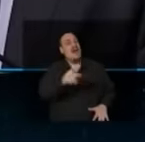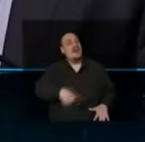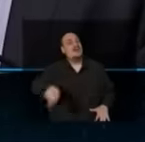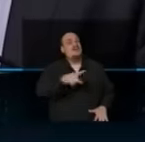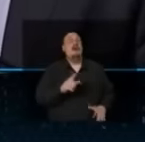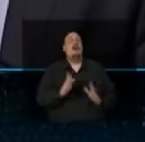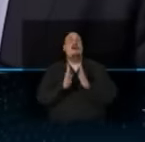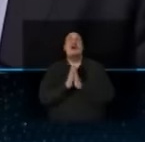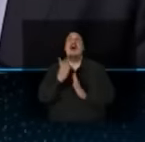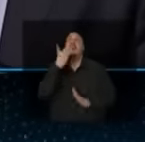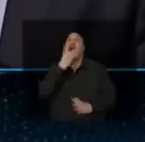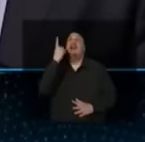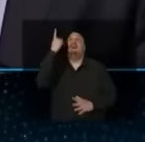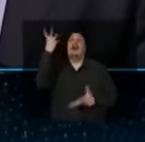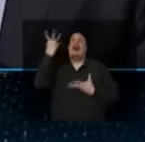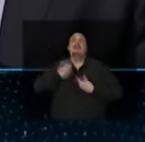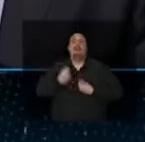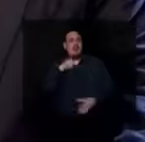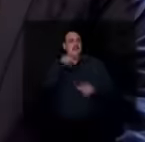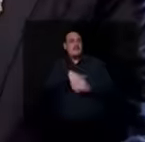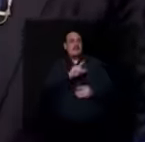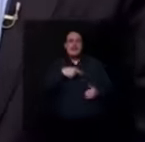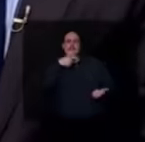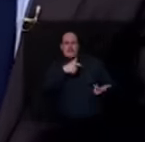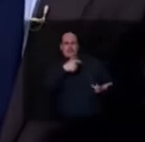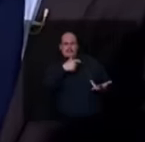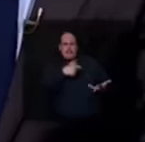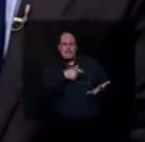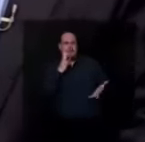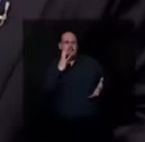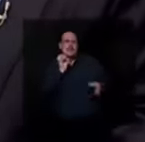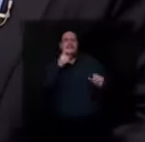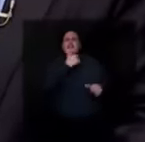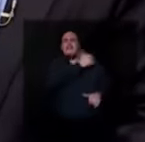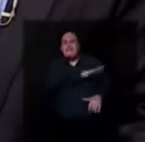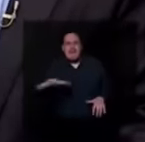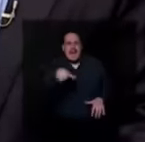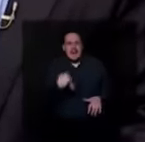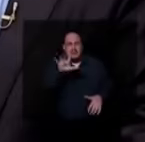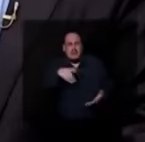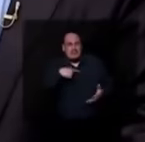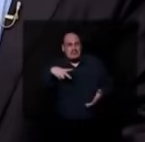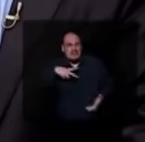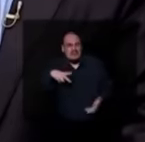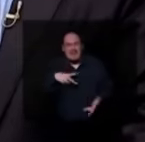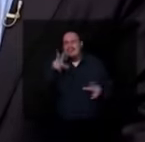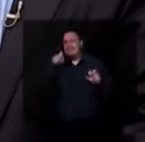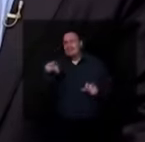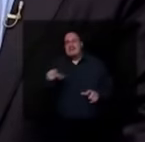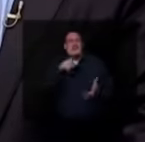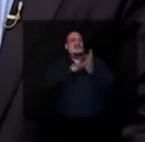todo intentando no sacarse, algo que nosotros habíamos vaticinado que iba a pasar acá. Algunos de los temas sobre los cuales se